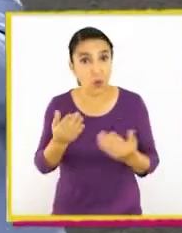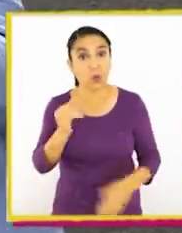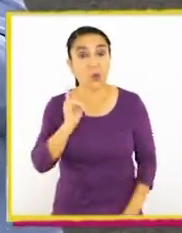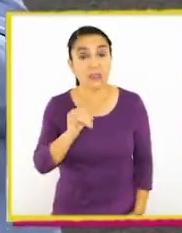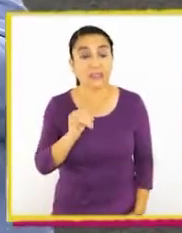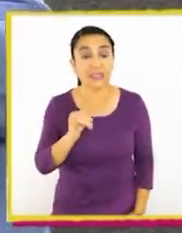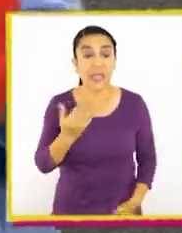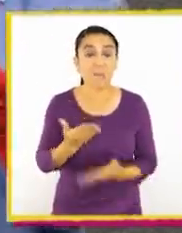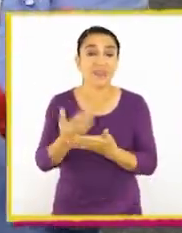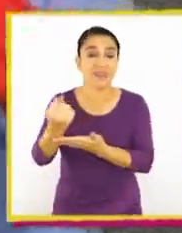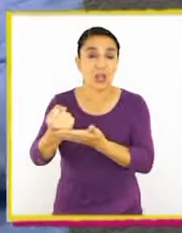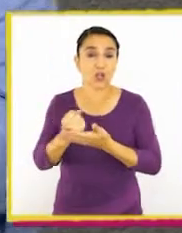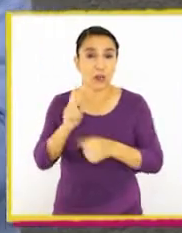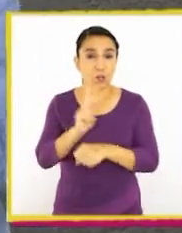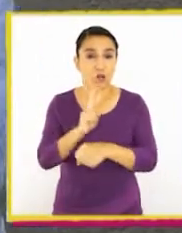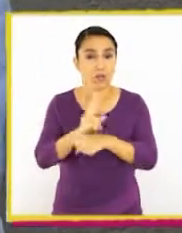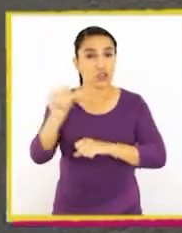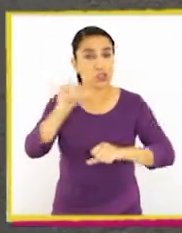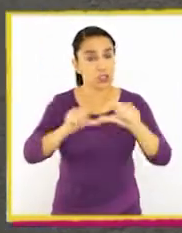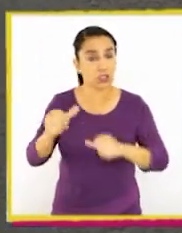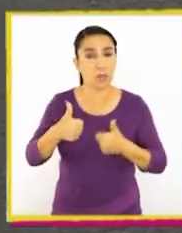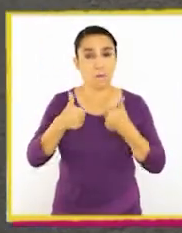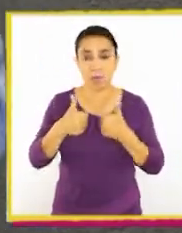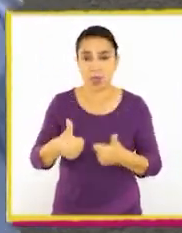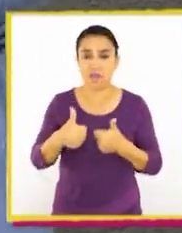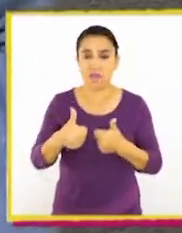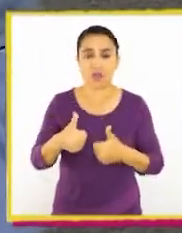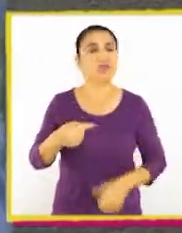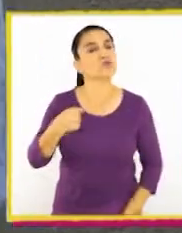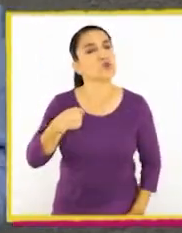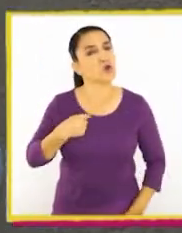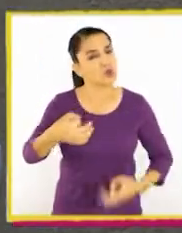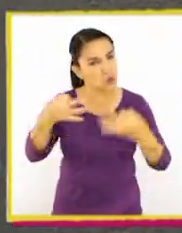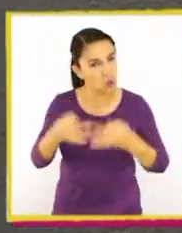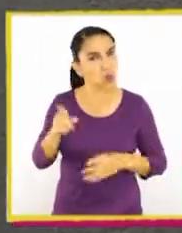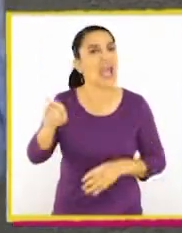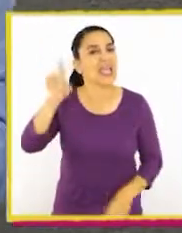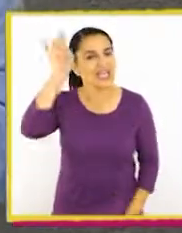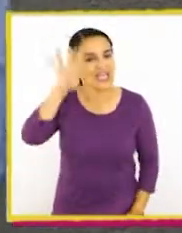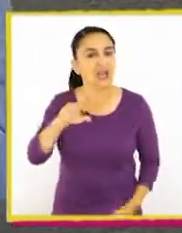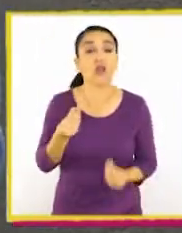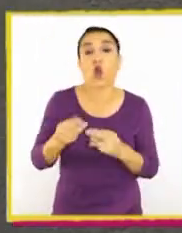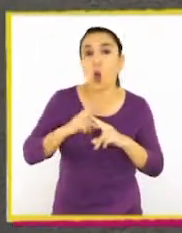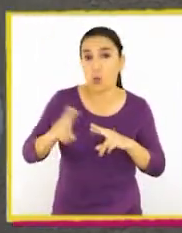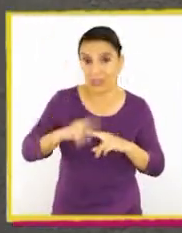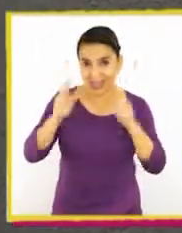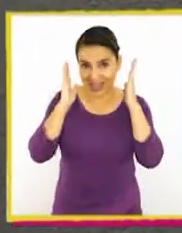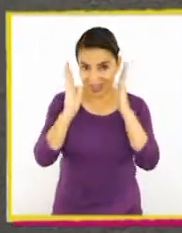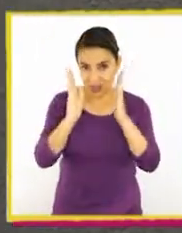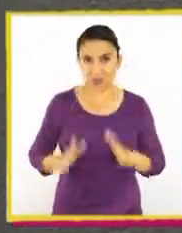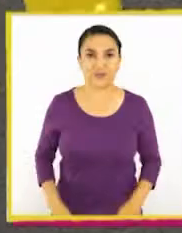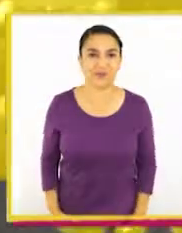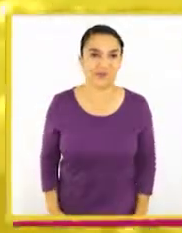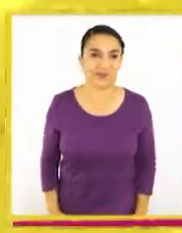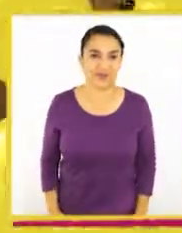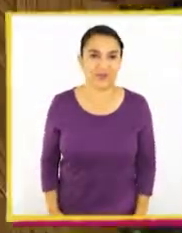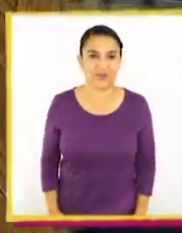¡Eso! Podríamos pedirle ayuda al profesor de ciencias. ¡Perfecto! Estoy segura que él va a saber qué podemos hacer.